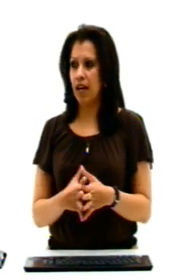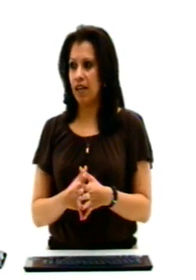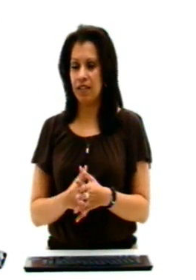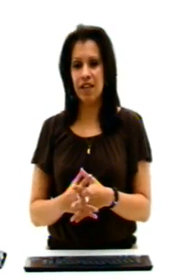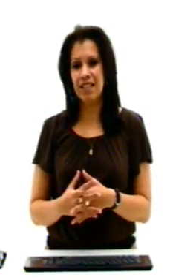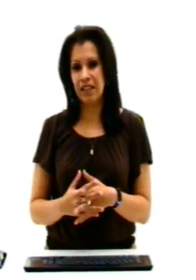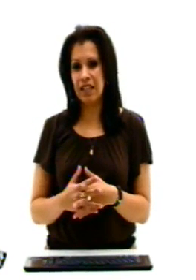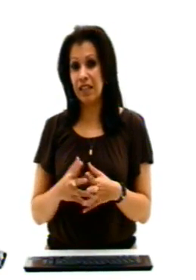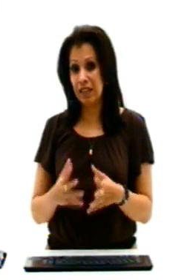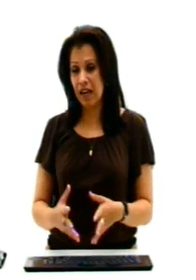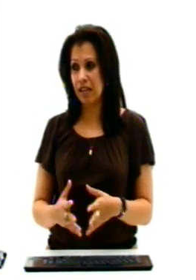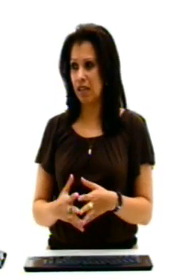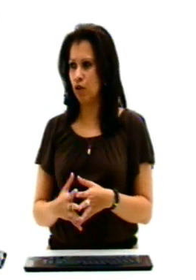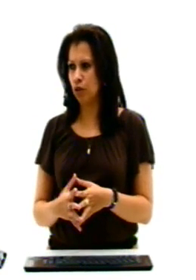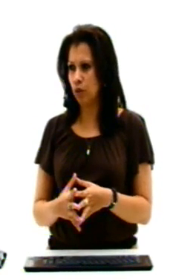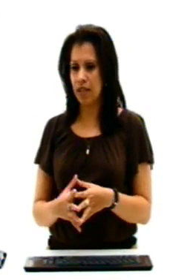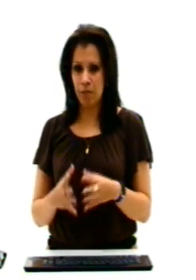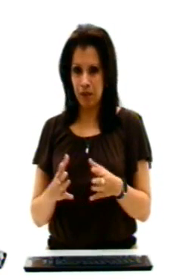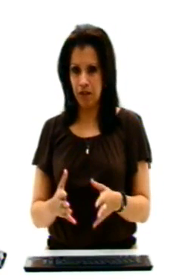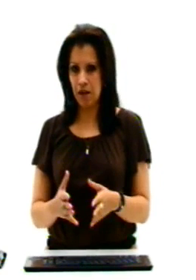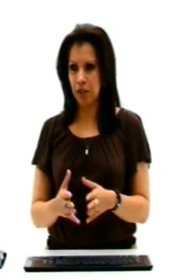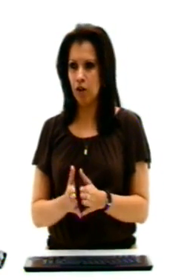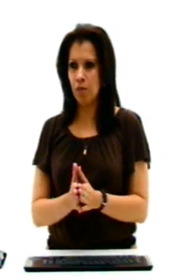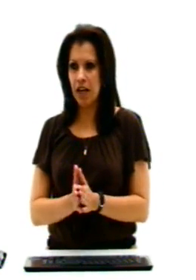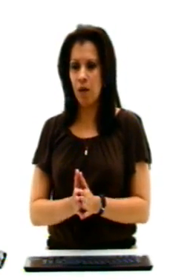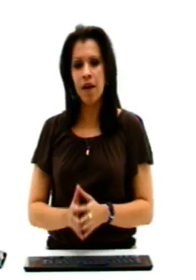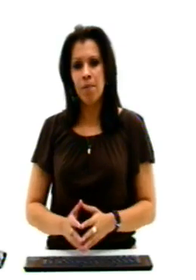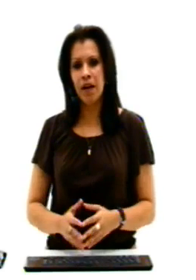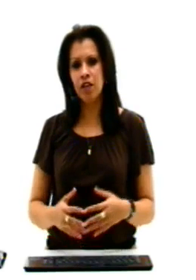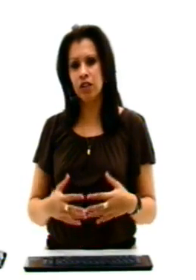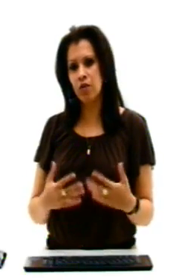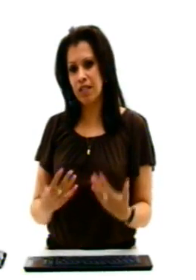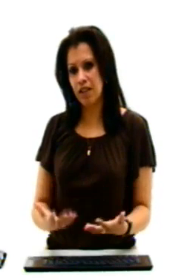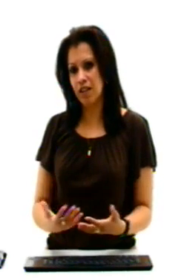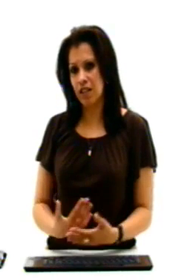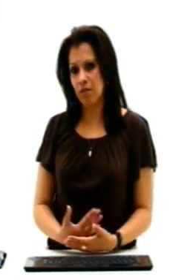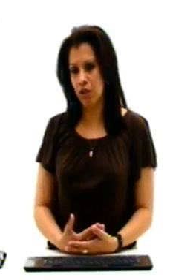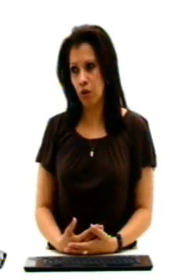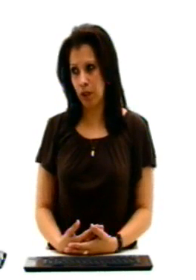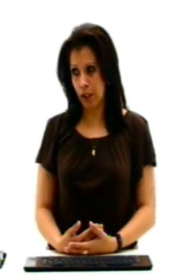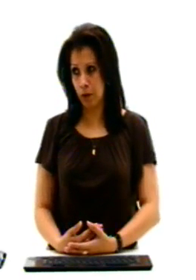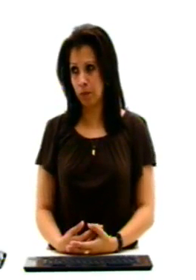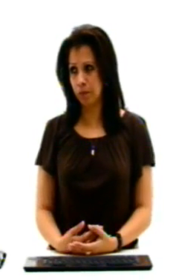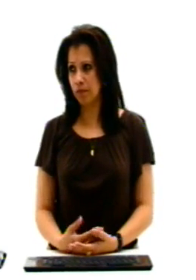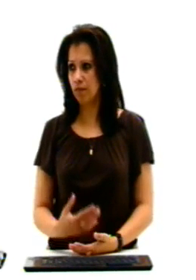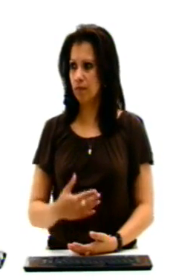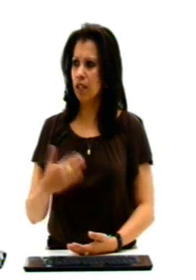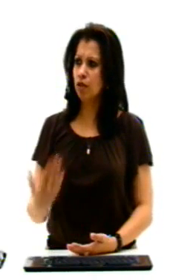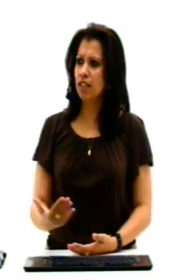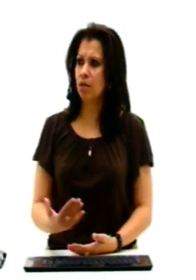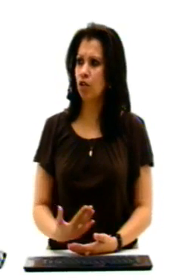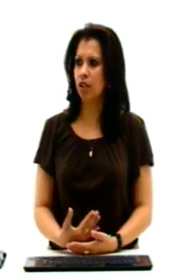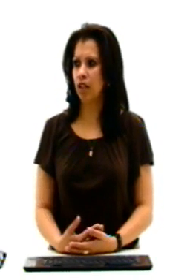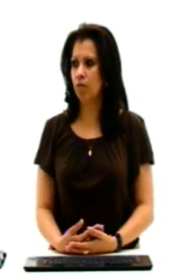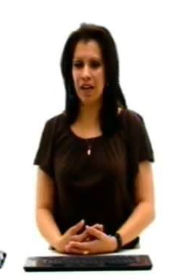se van a Ubicar en las tierras altas centrales de Honduras específicamente en May agua van a encontrar una serie de yacimientos Mineros